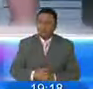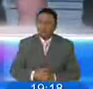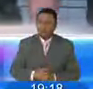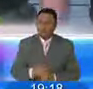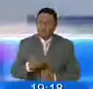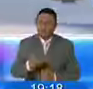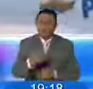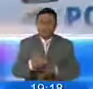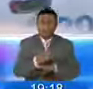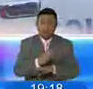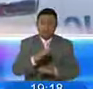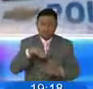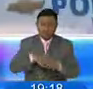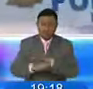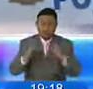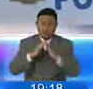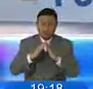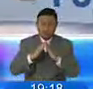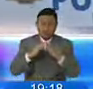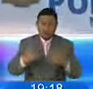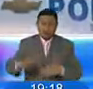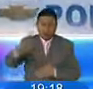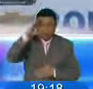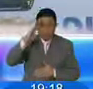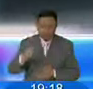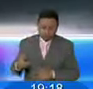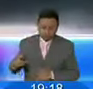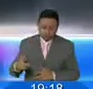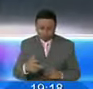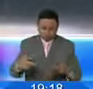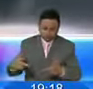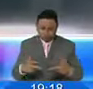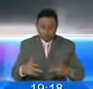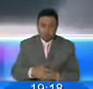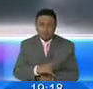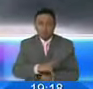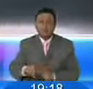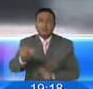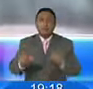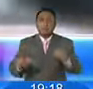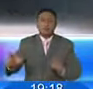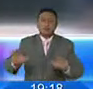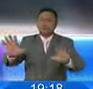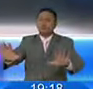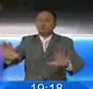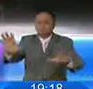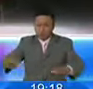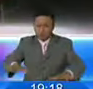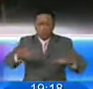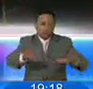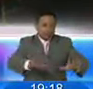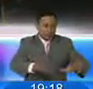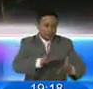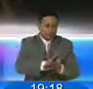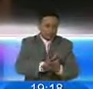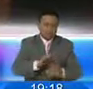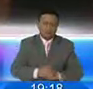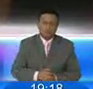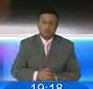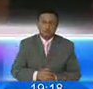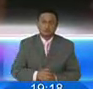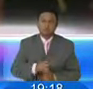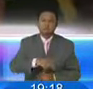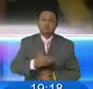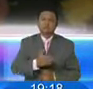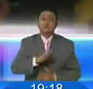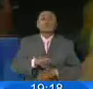a la vivienda para sacarlos, llegaron agentes de la policía, quienes intentaron controlar los ánimos. Ha habido un intento de robo.